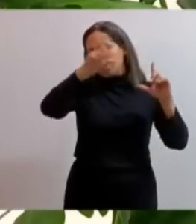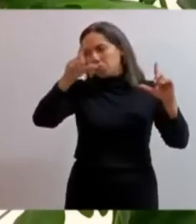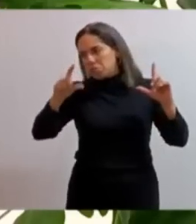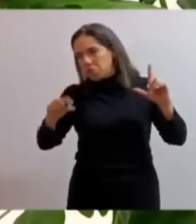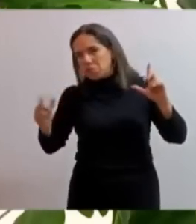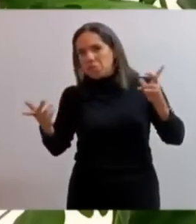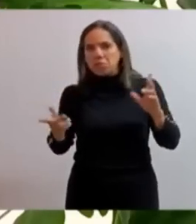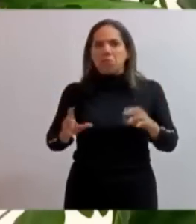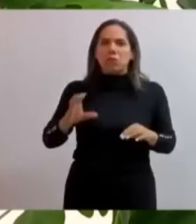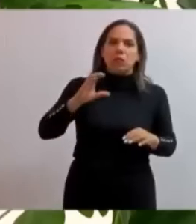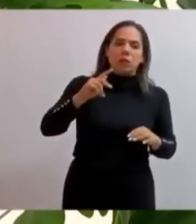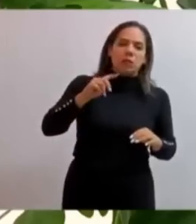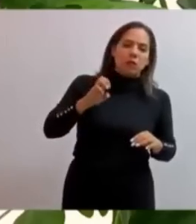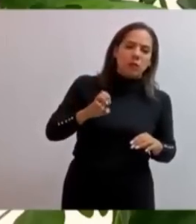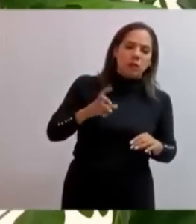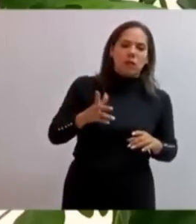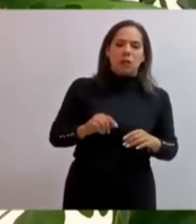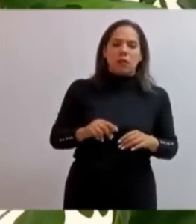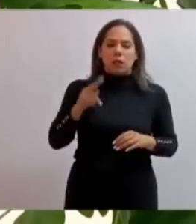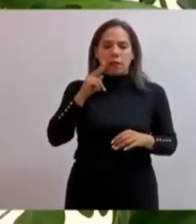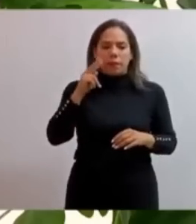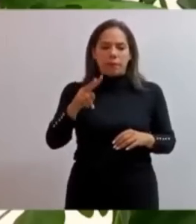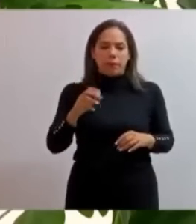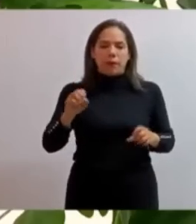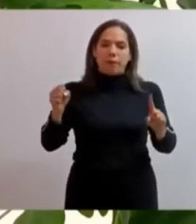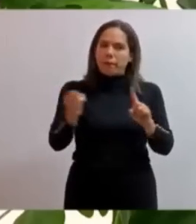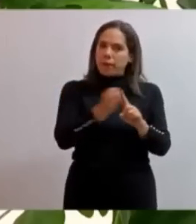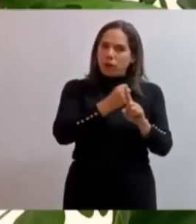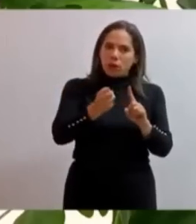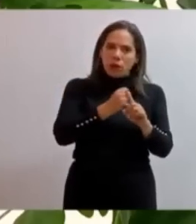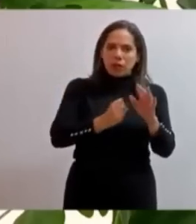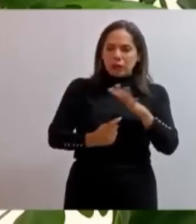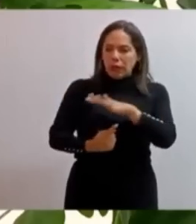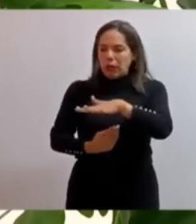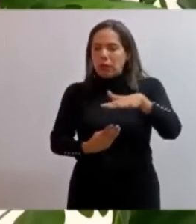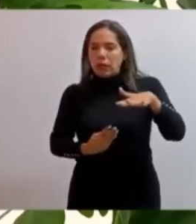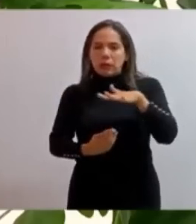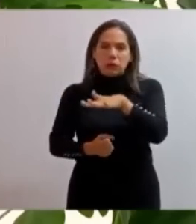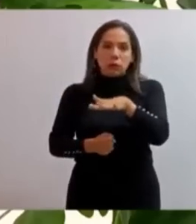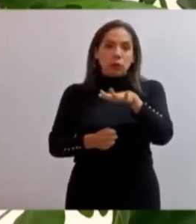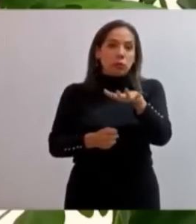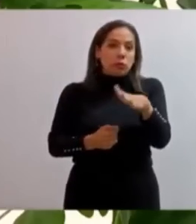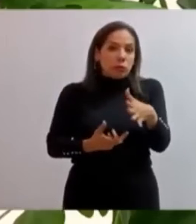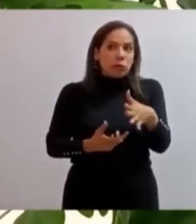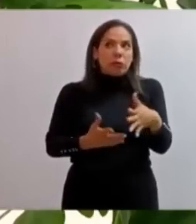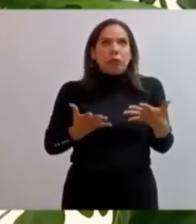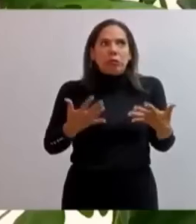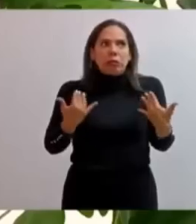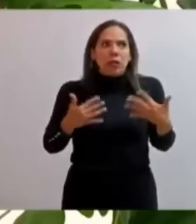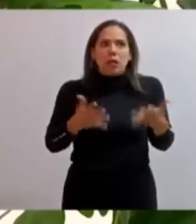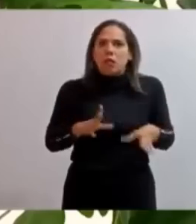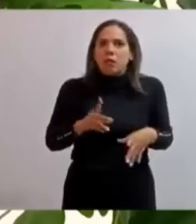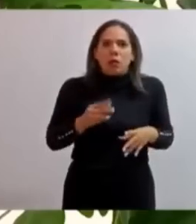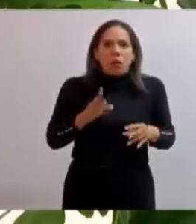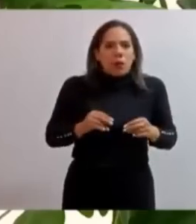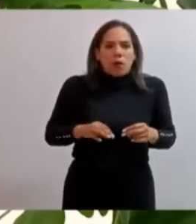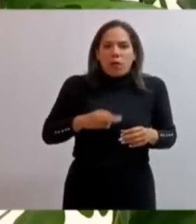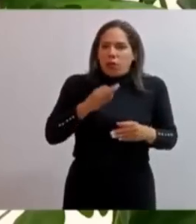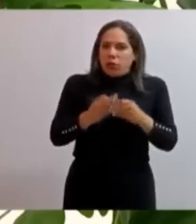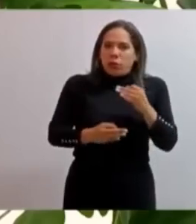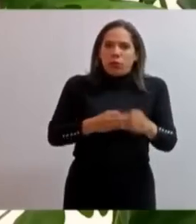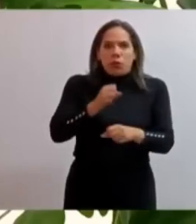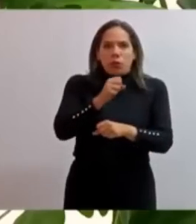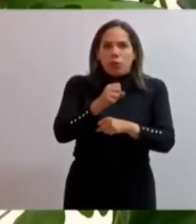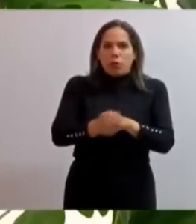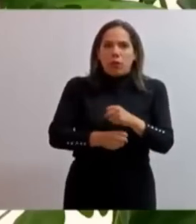donde el consejo técnico escolar, ante la violencia del entorno, dice, todo el año escolar vamos a